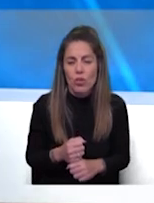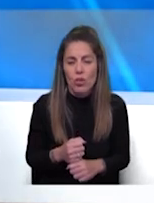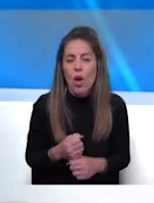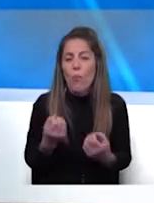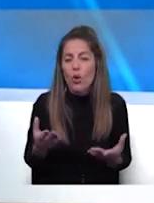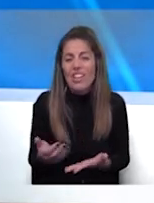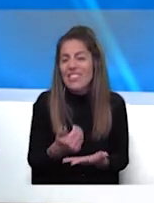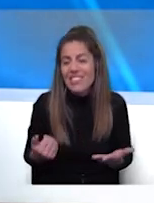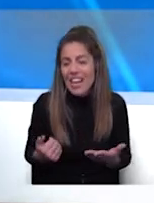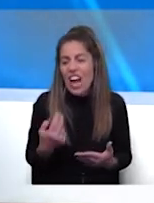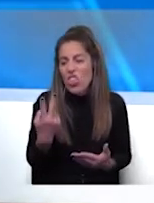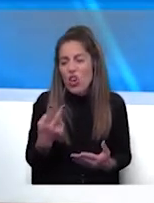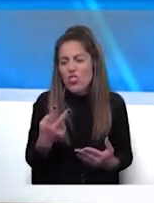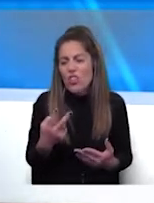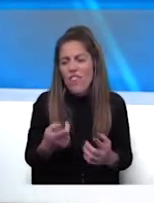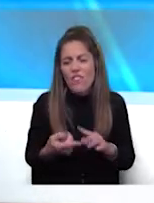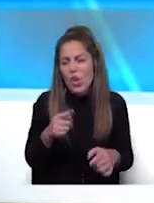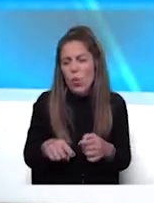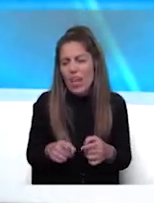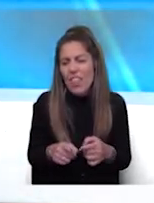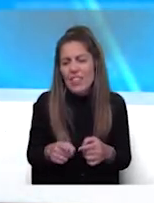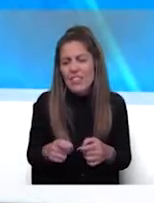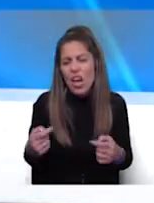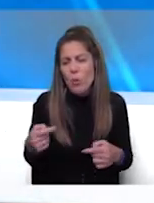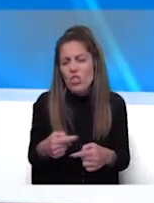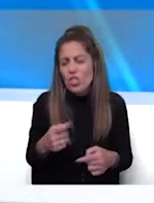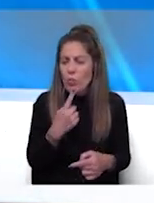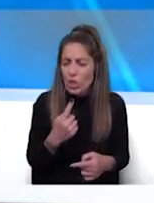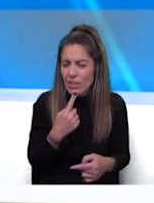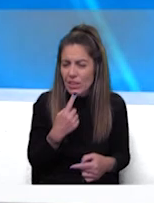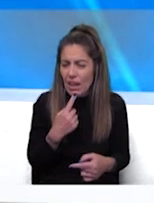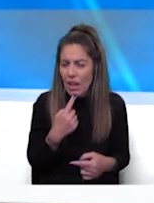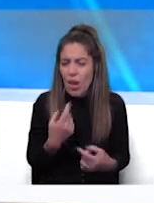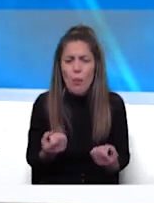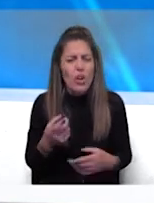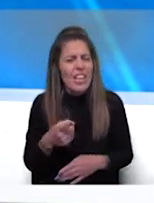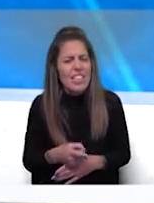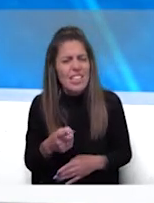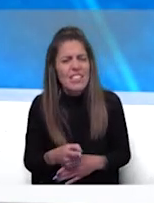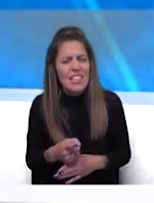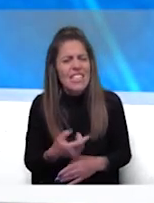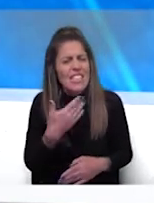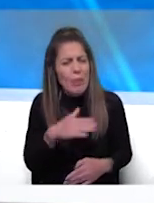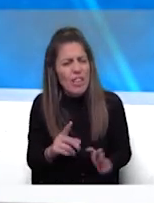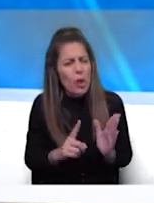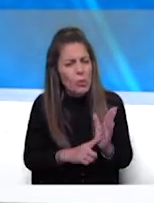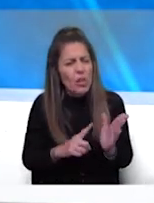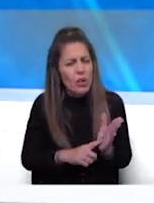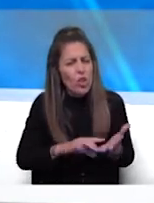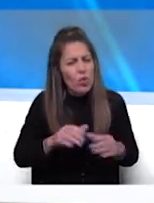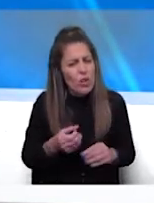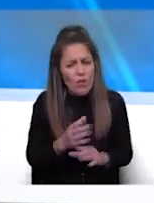¿Por qué se sacan 2 vinculadas notoriamente a la oposición política? ¿Por qué se resuelve, se interpreta un decreto de una manera para